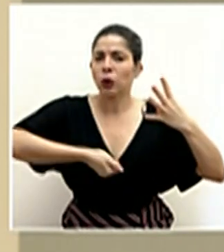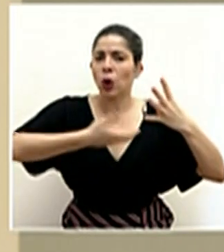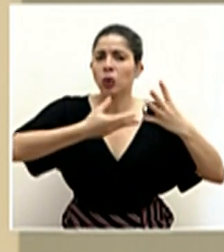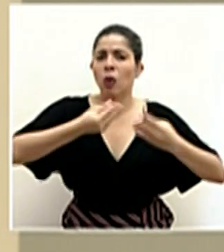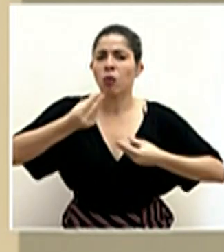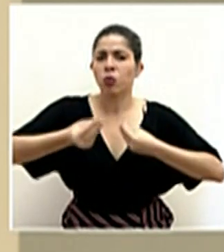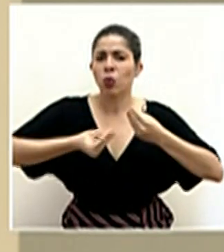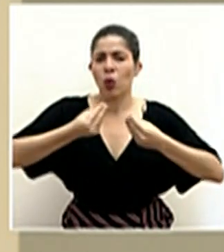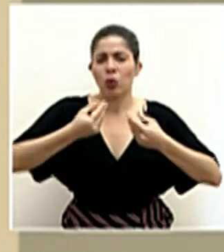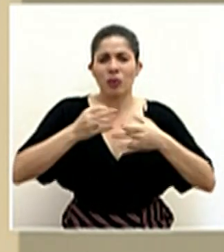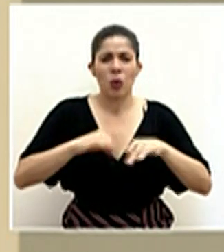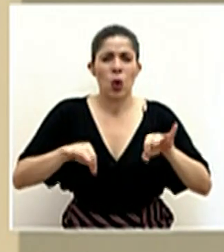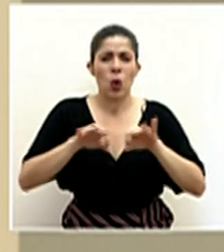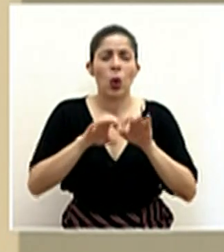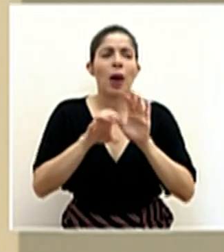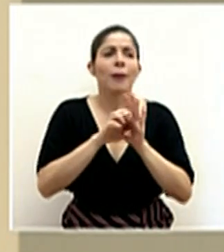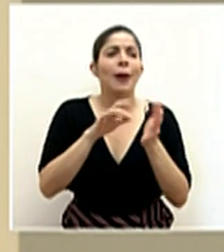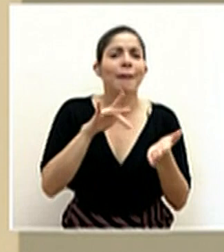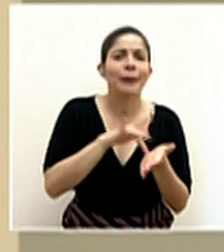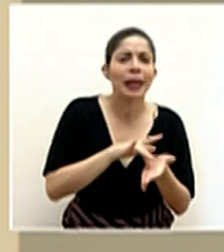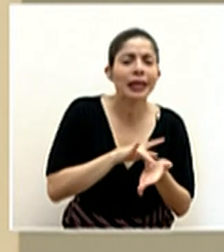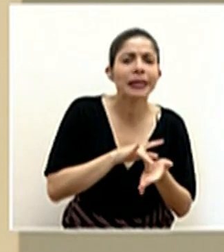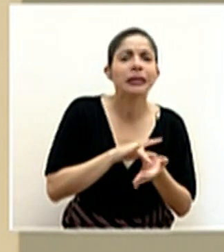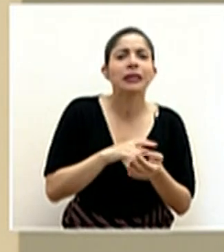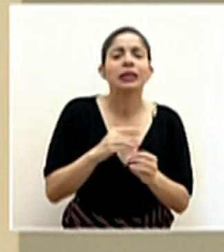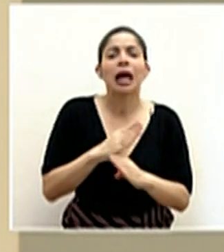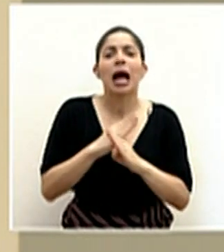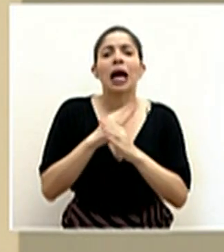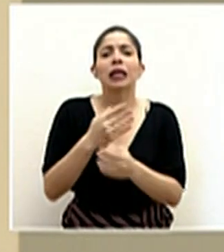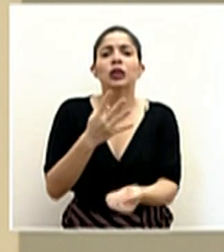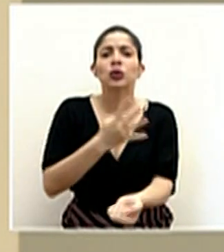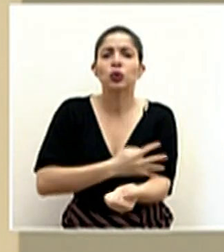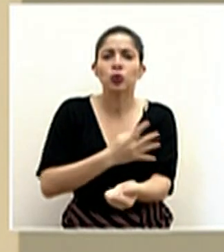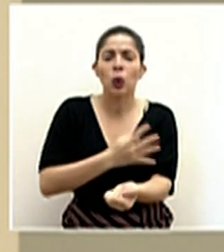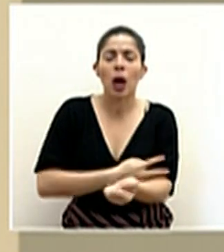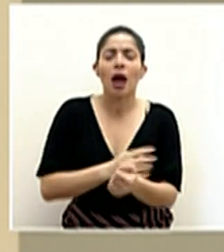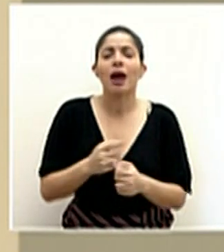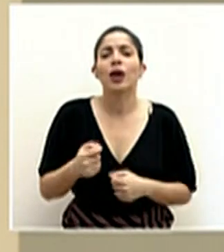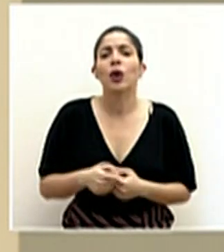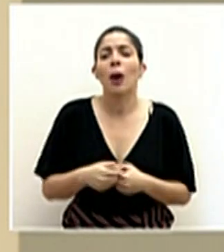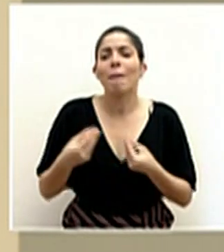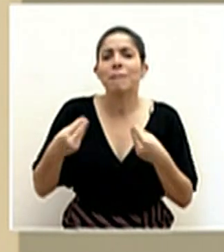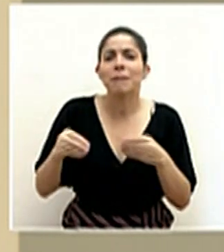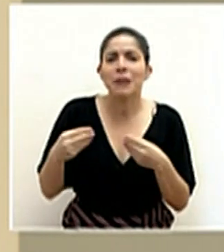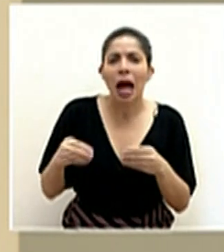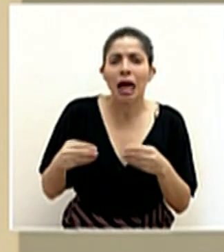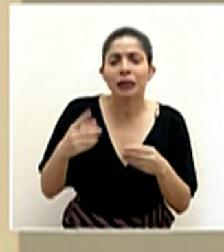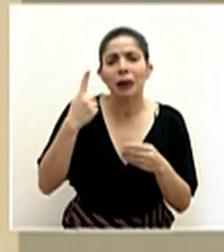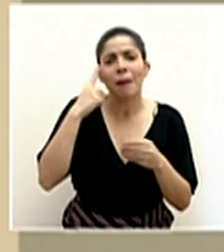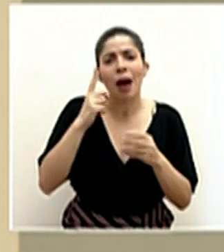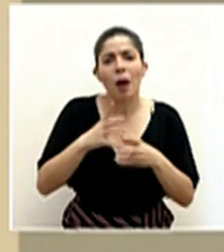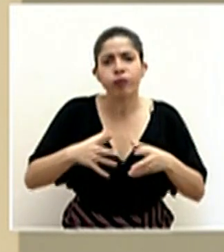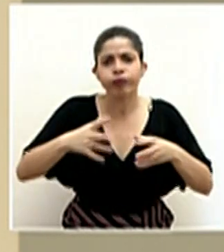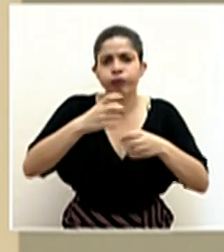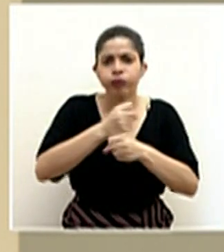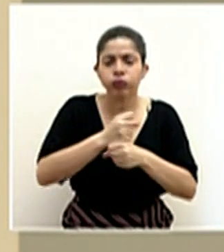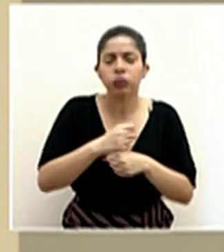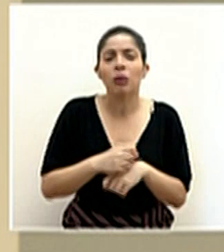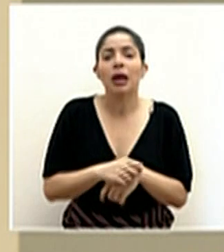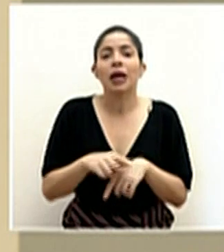productos tan importantes como medicamentos, antisueros, artículos de plástico para envasados